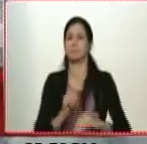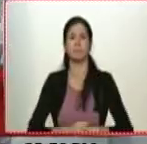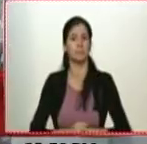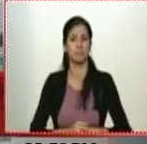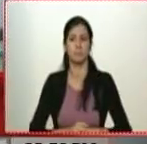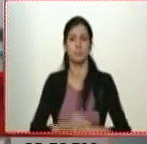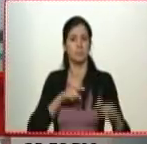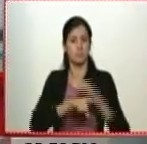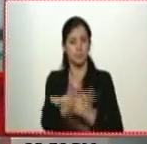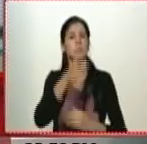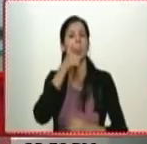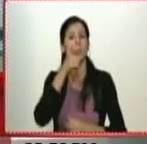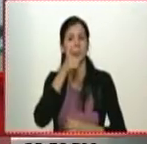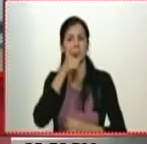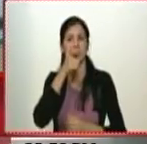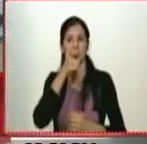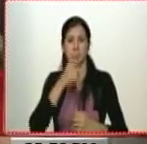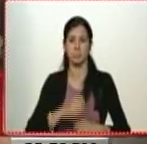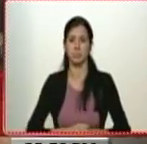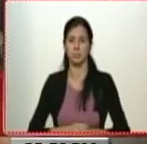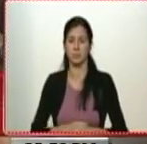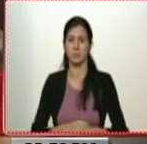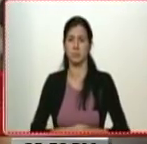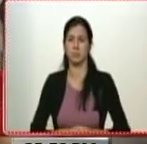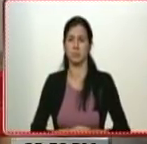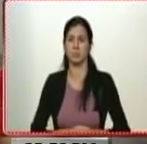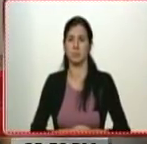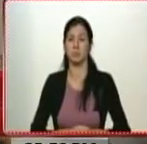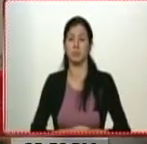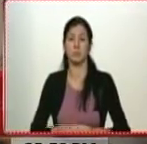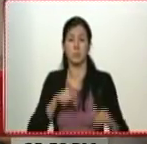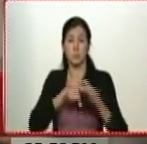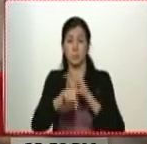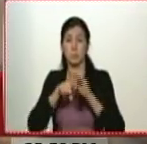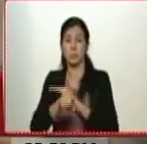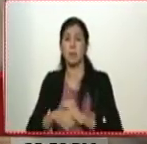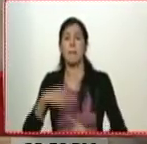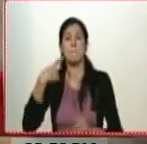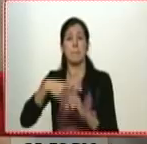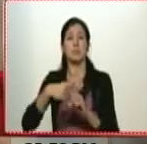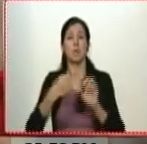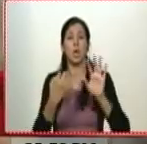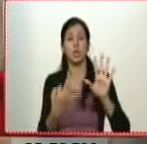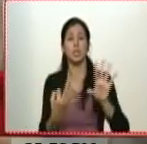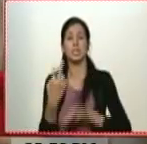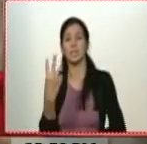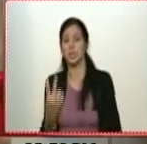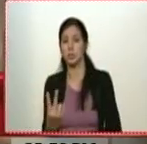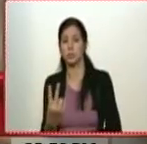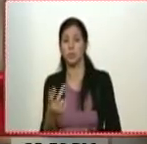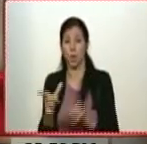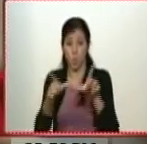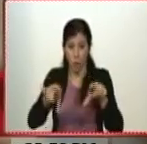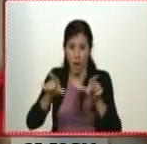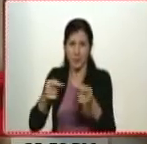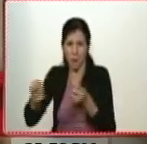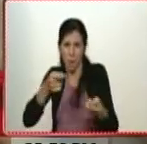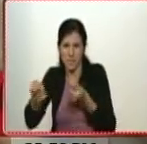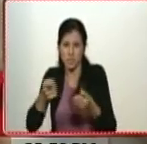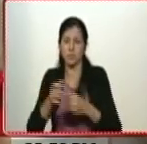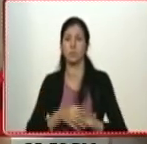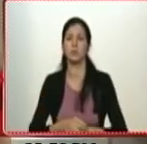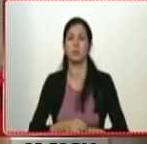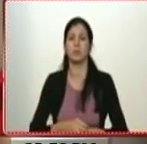la supervisión de equipos electrónicos. Hemos fiscalizado más de 82 establecimientos sujetos de